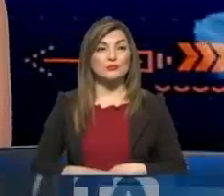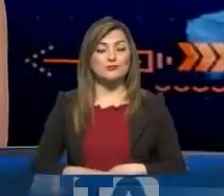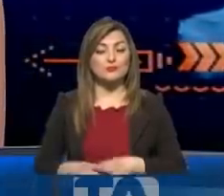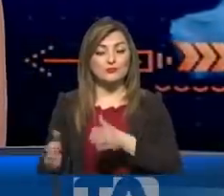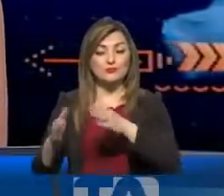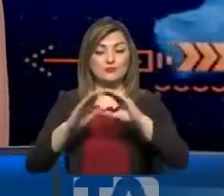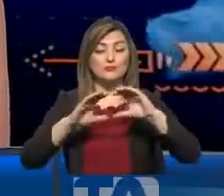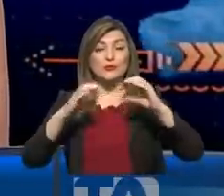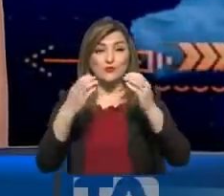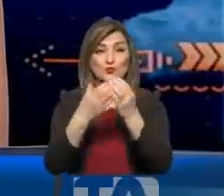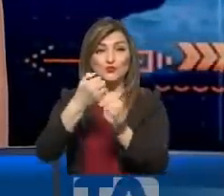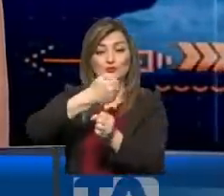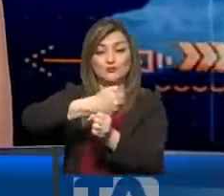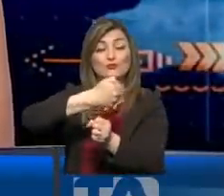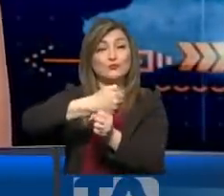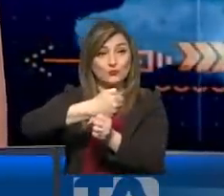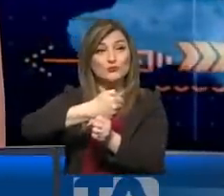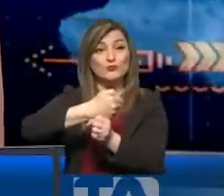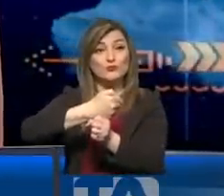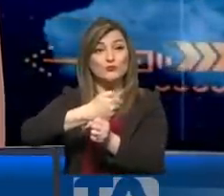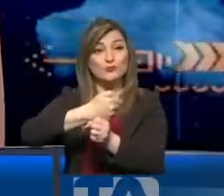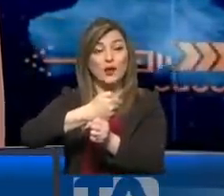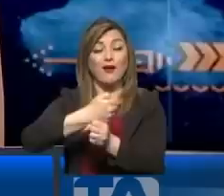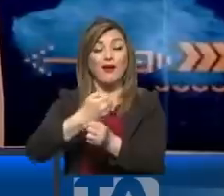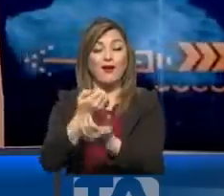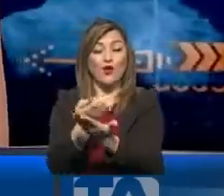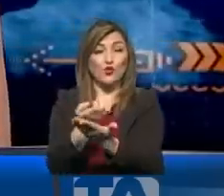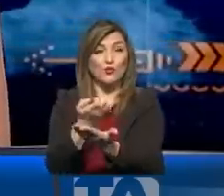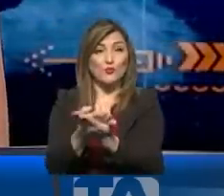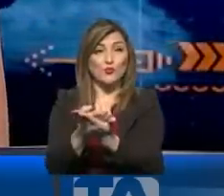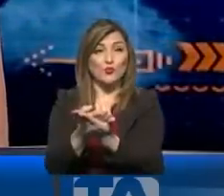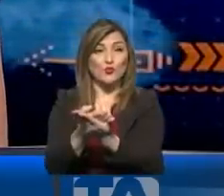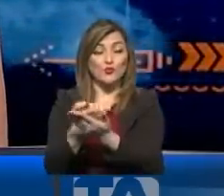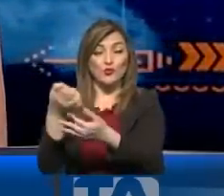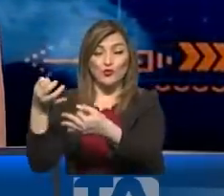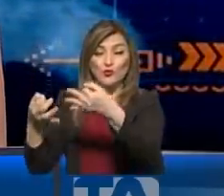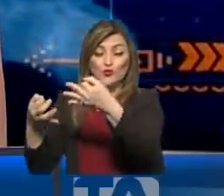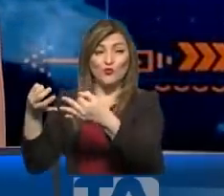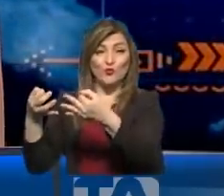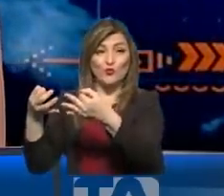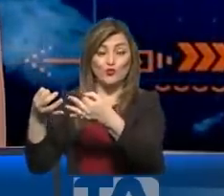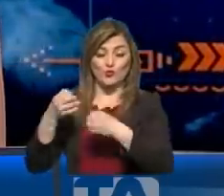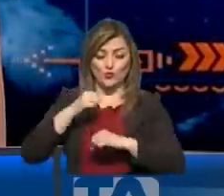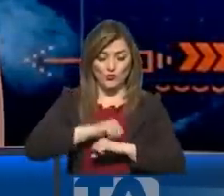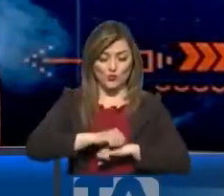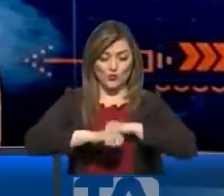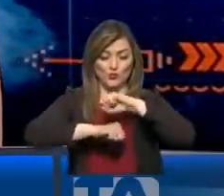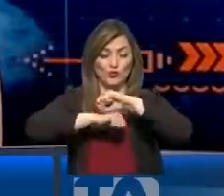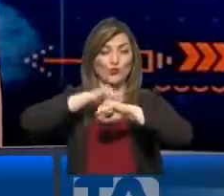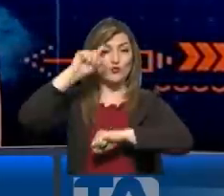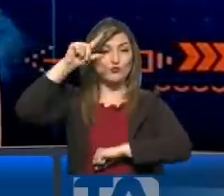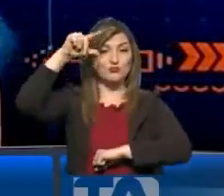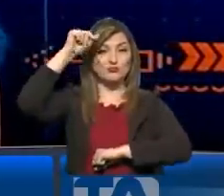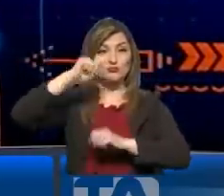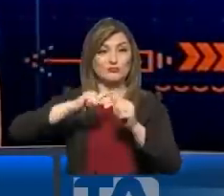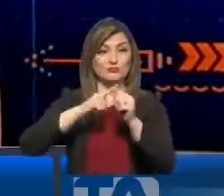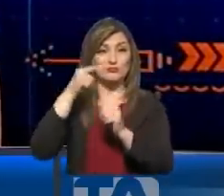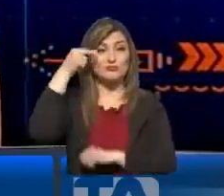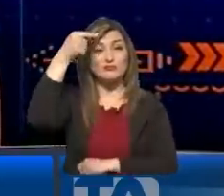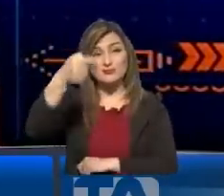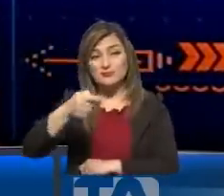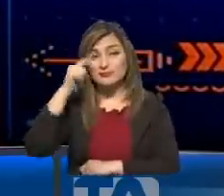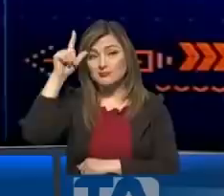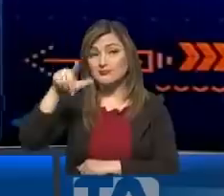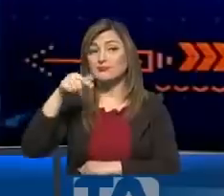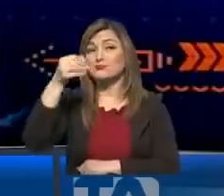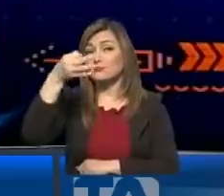La Comisión de los Trabajadores, la de Régimen Económico, la de Justicia y Estructura del Estado son primordiales para que el próximo gobierno